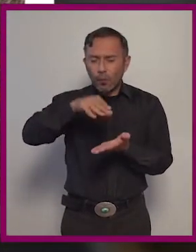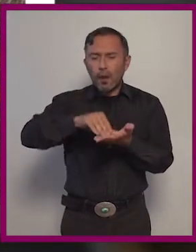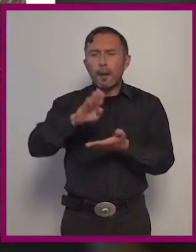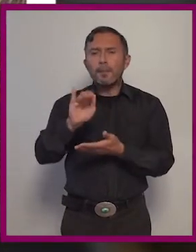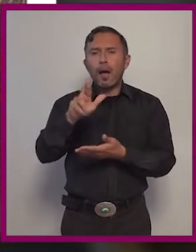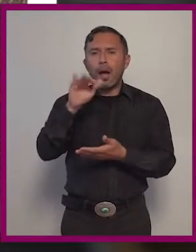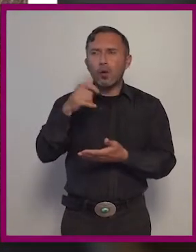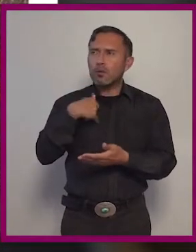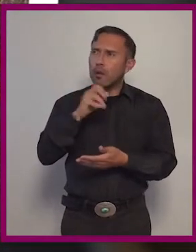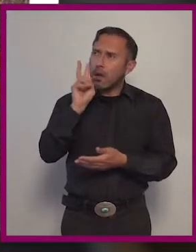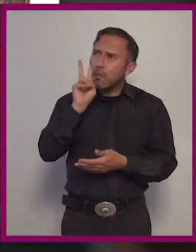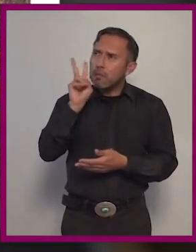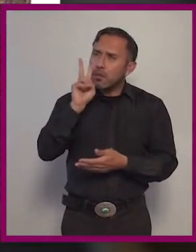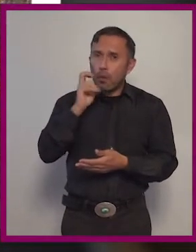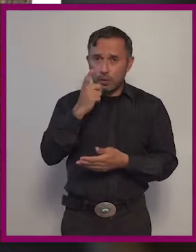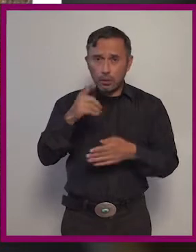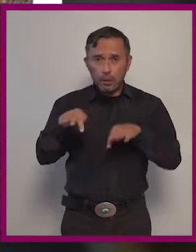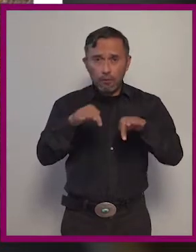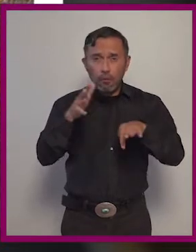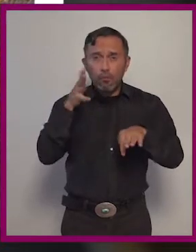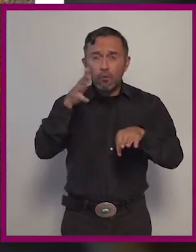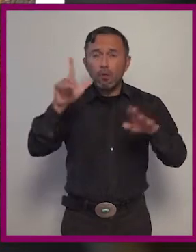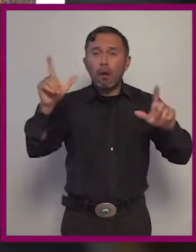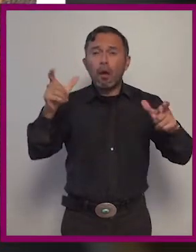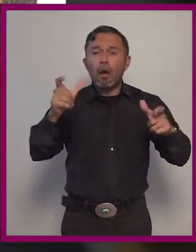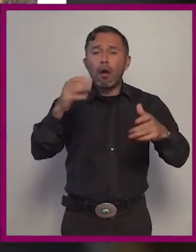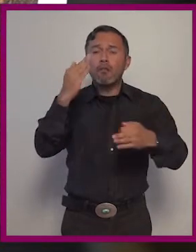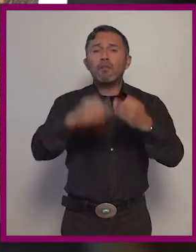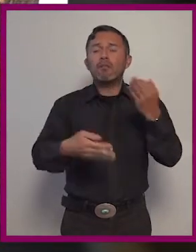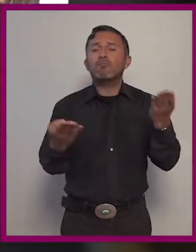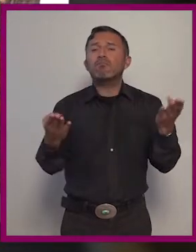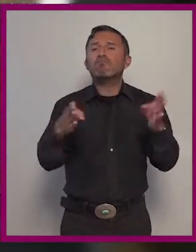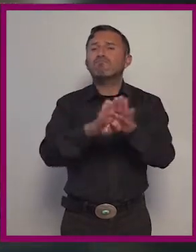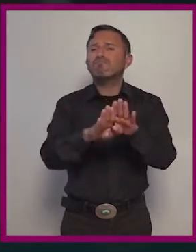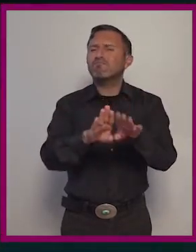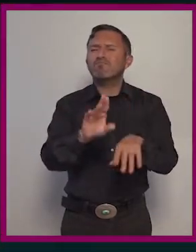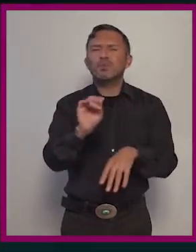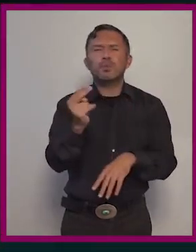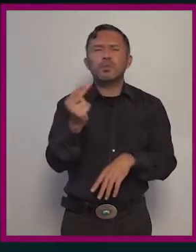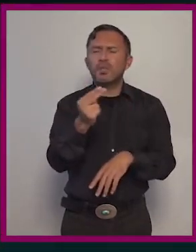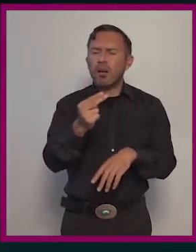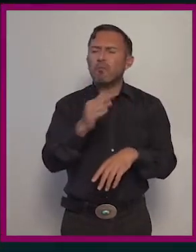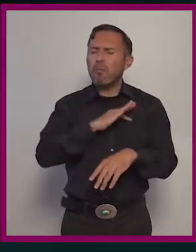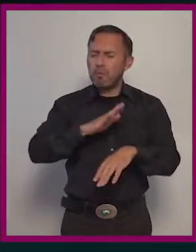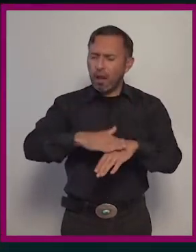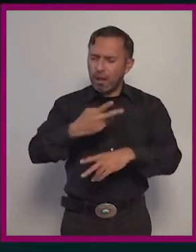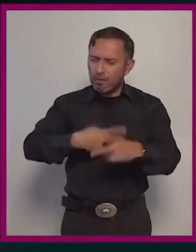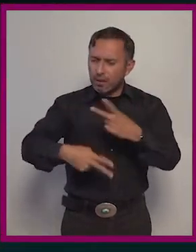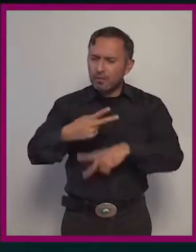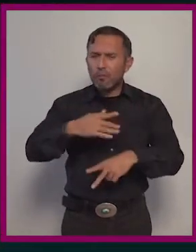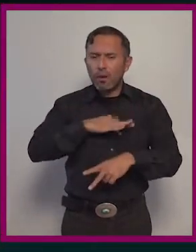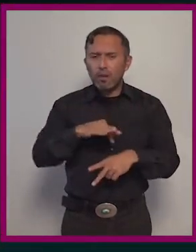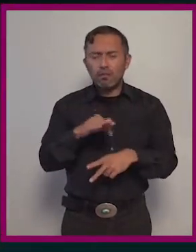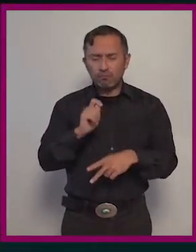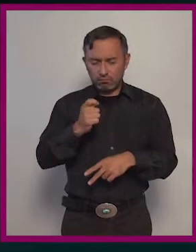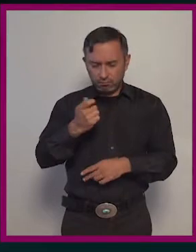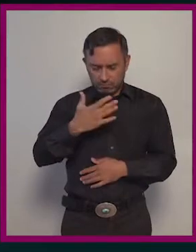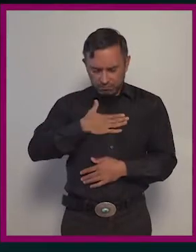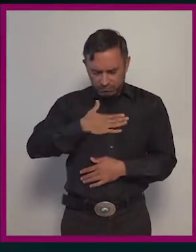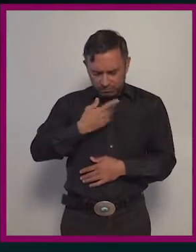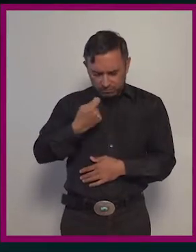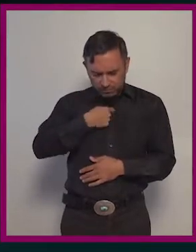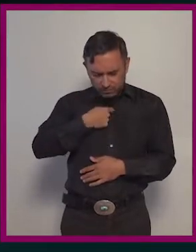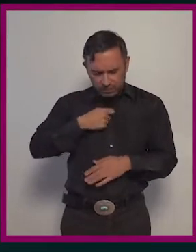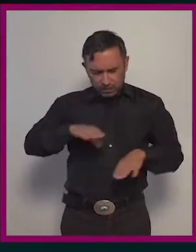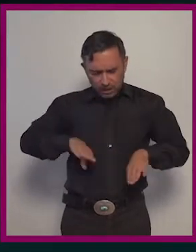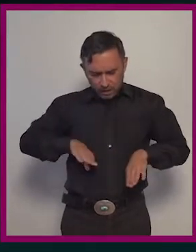oficios que no tiene por qué extinguirse, es parte de uno mismo, es nuestra esencia plasmada a través de